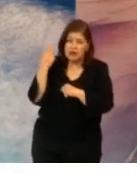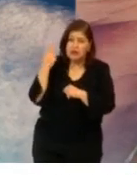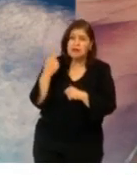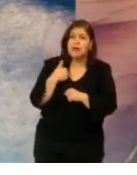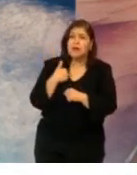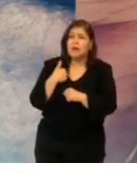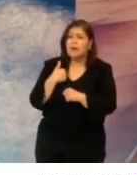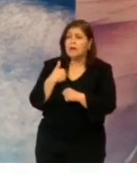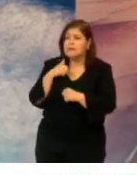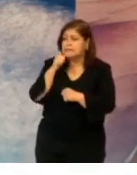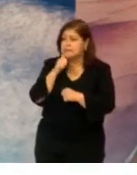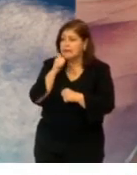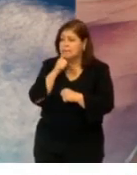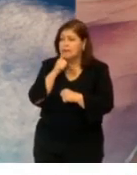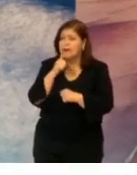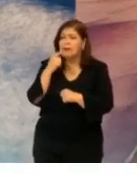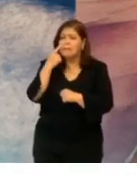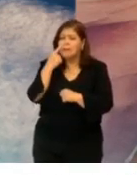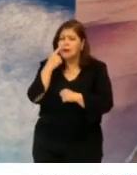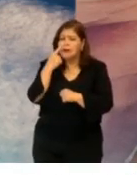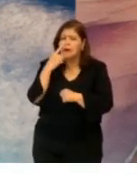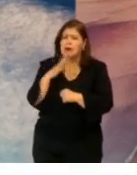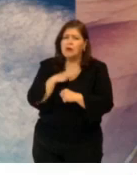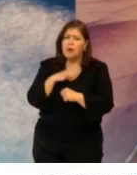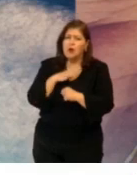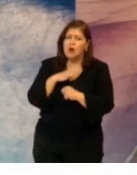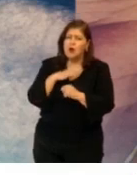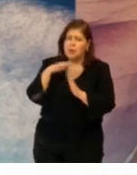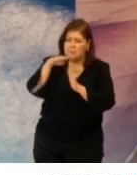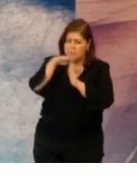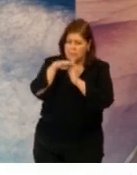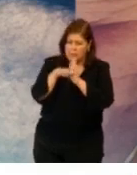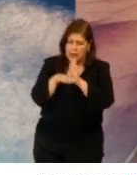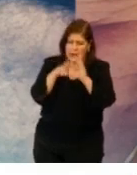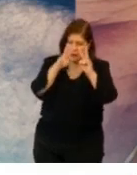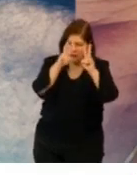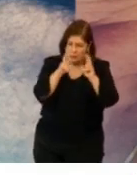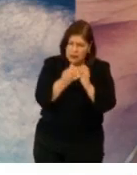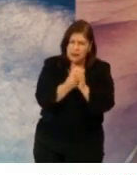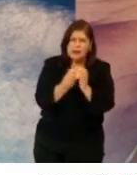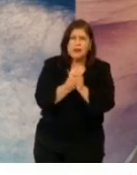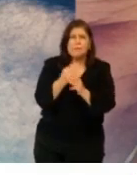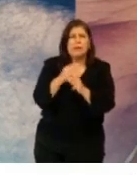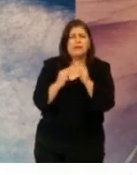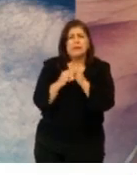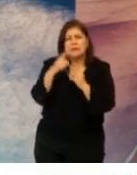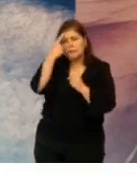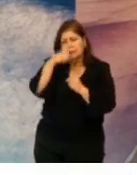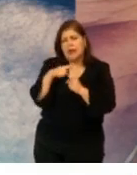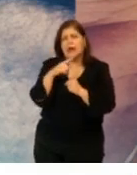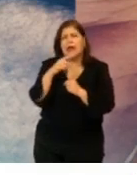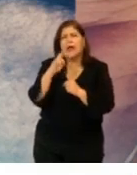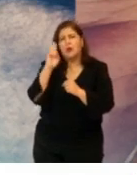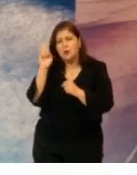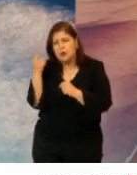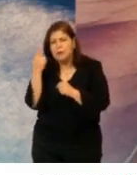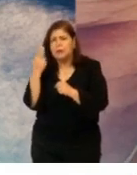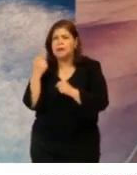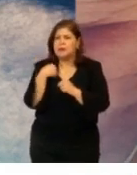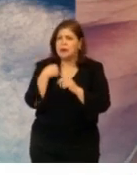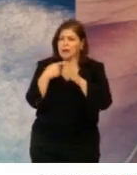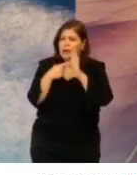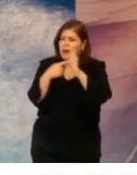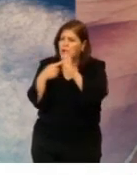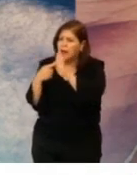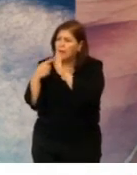la bibliografía de la carrera, o de las carreras que hay en esa facultad. Y les comienzo a mostrar a los